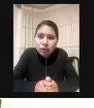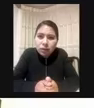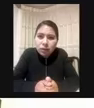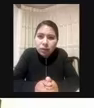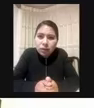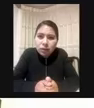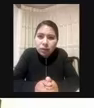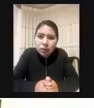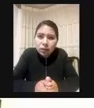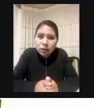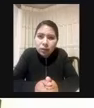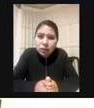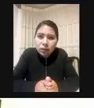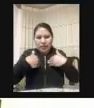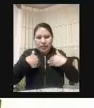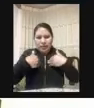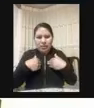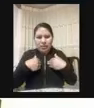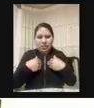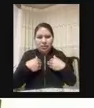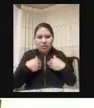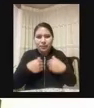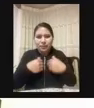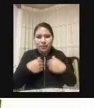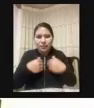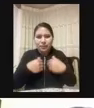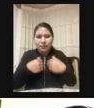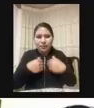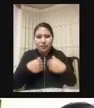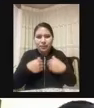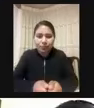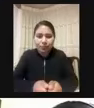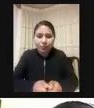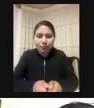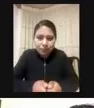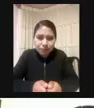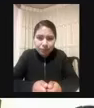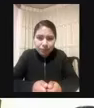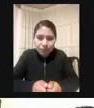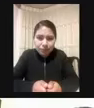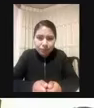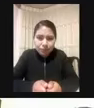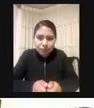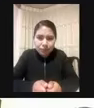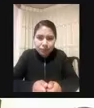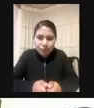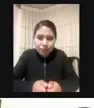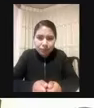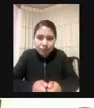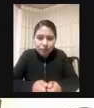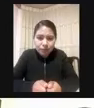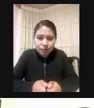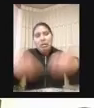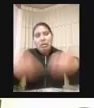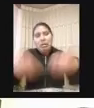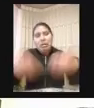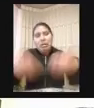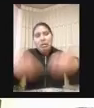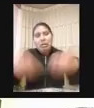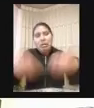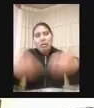mencionó durante la exposición, desde lo que es el dedal de goma hasta los diferentes tamaños de cabecita,